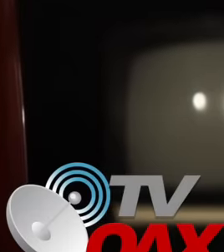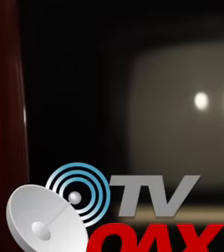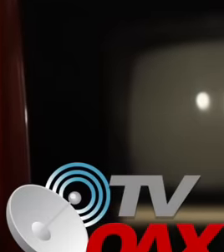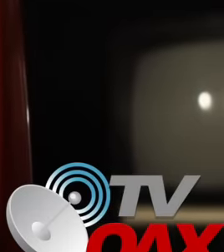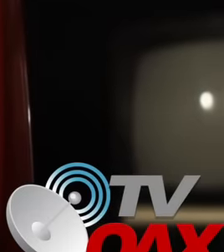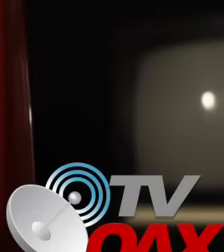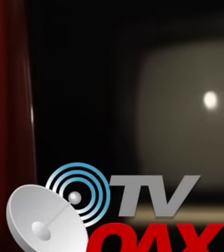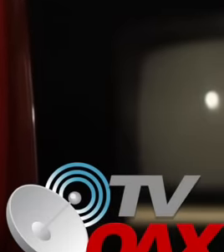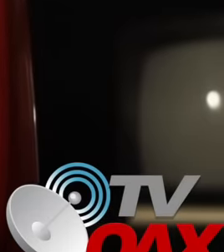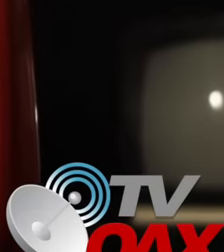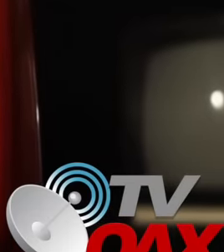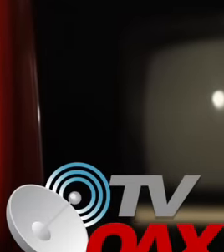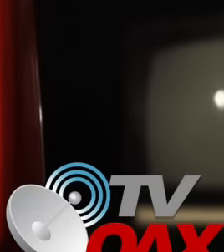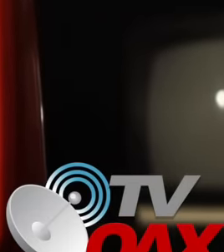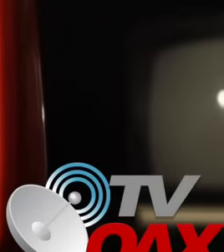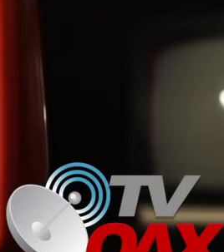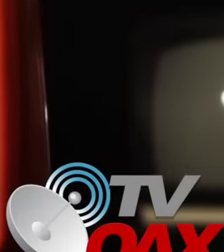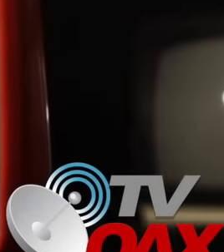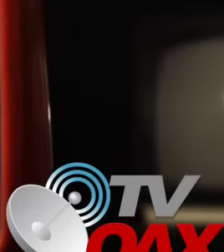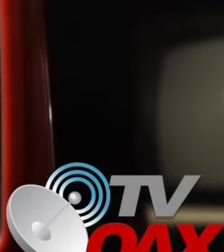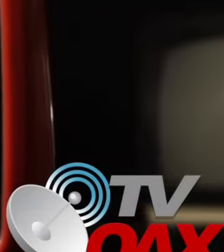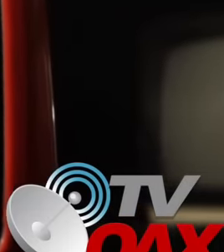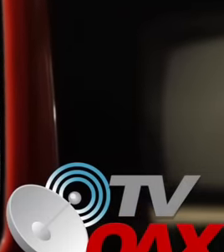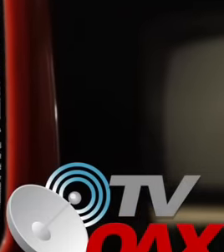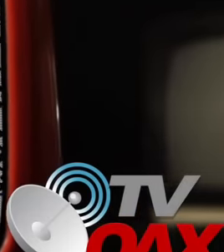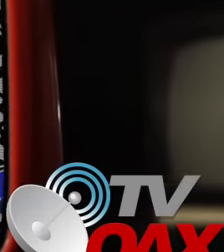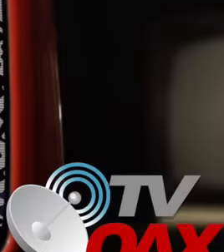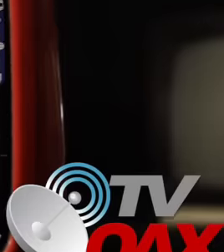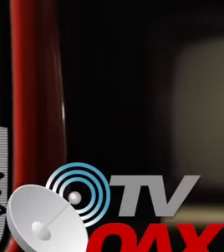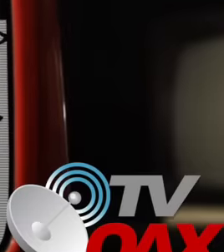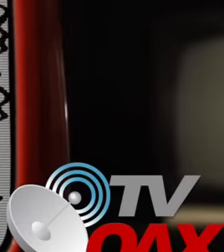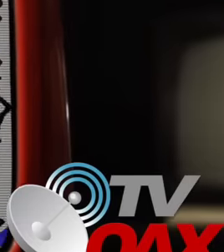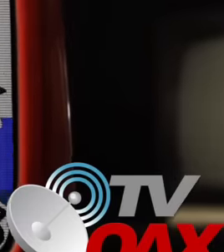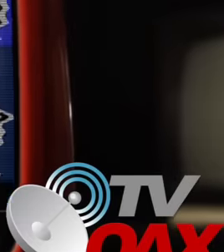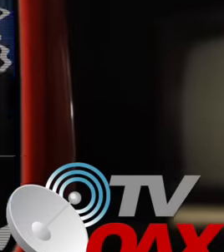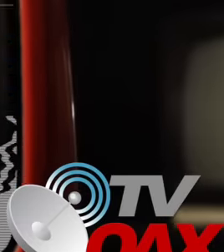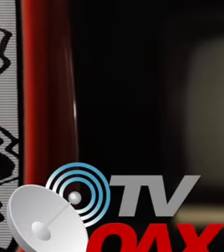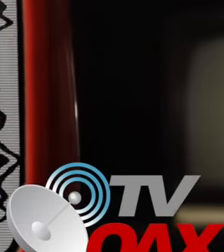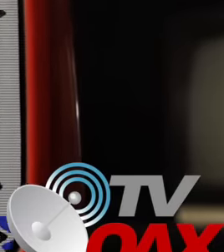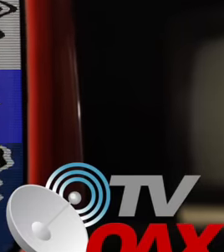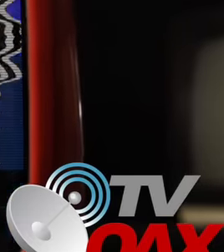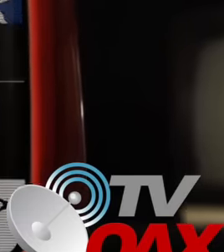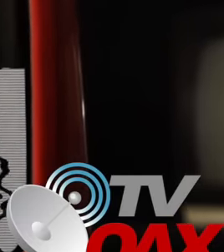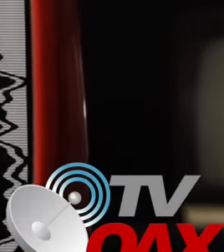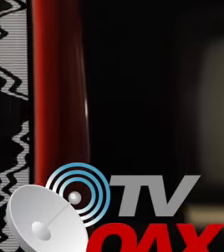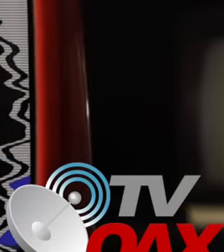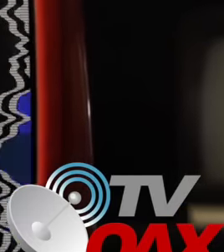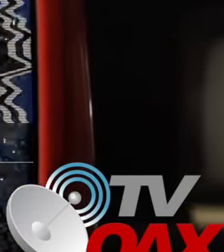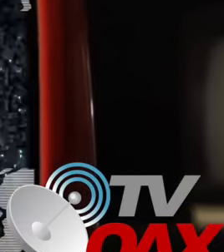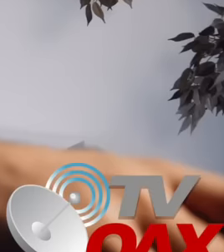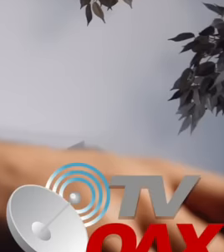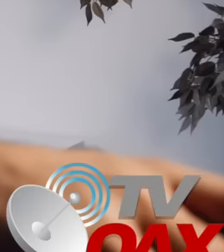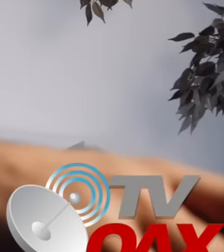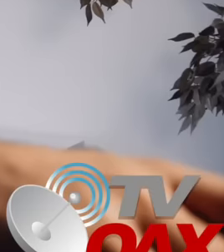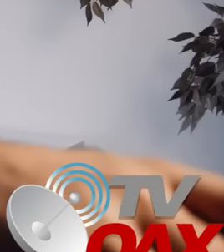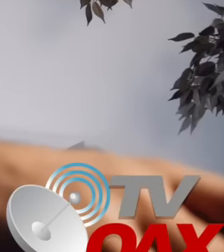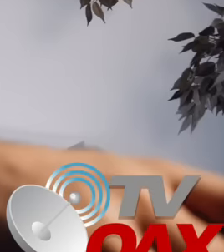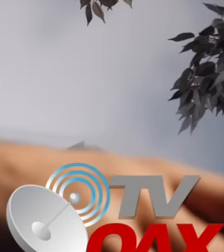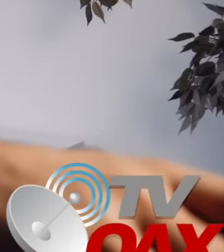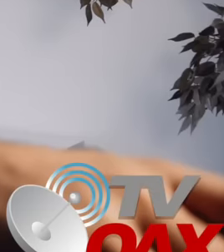usted, ¿aún sintoniza los canales de TV Azteca, Televisa o Imagen TV? Déjeme sus